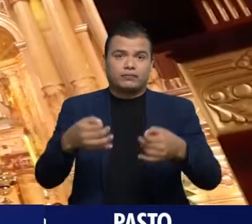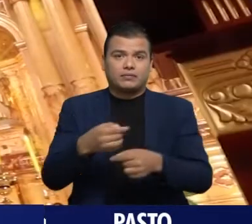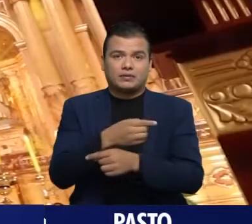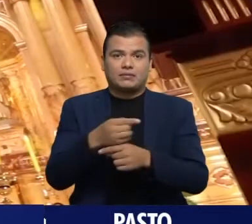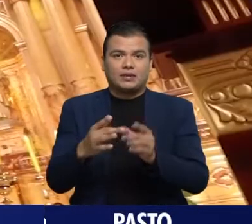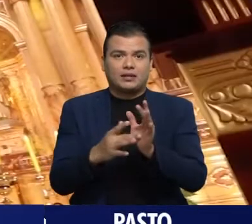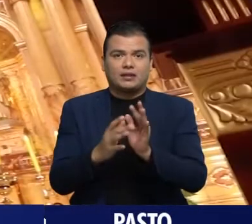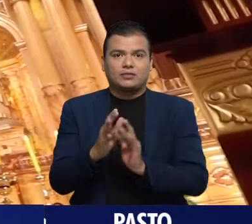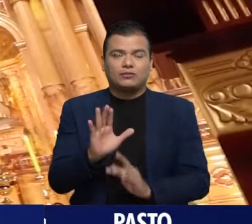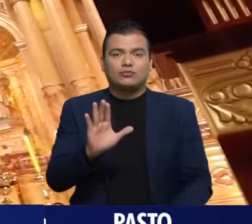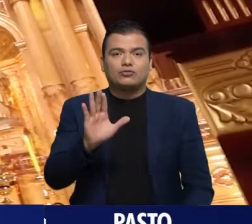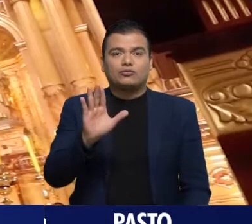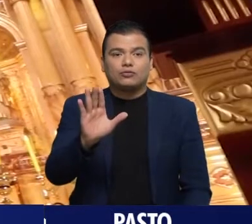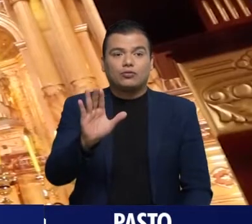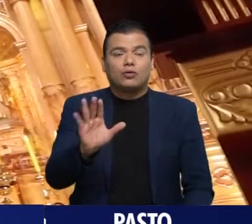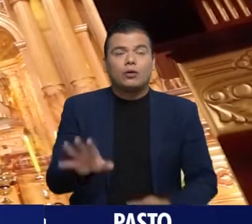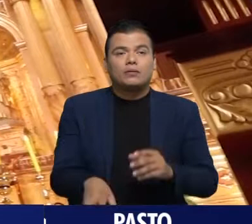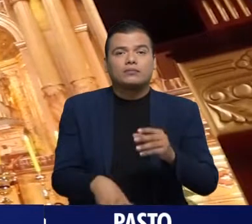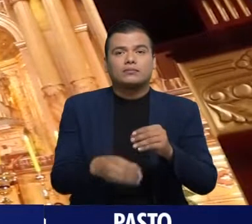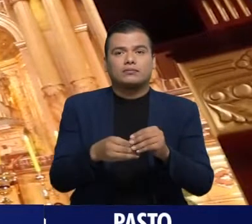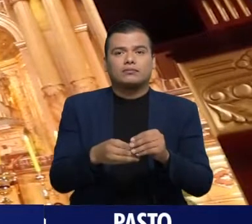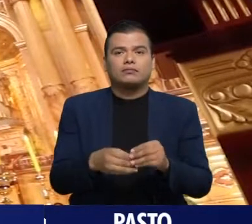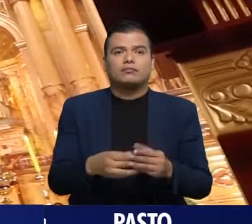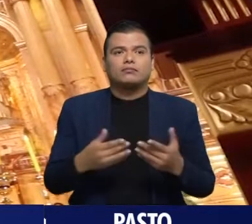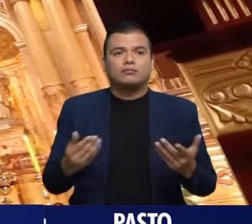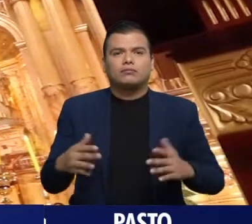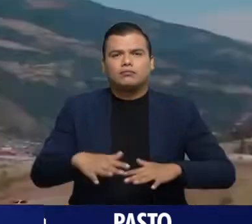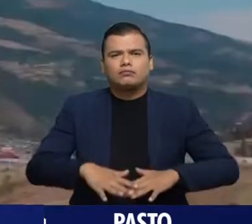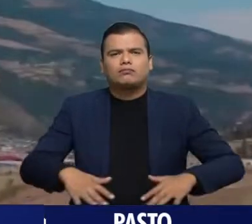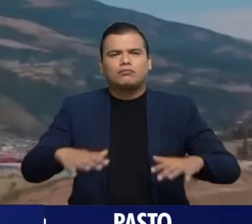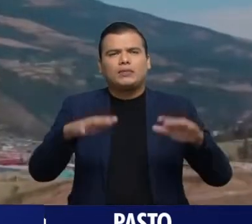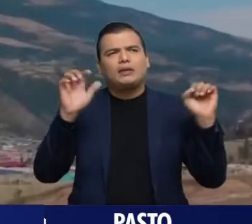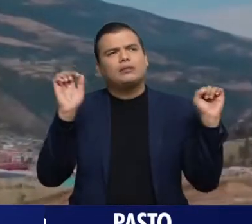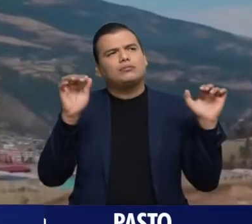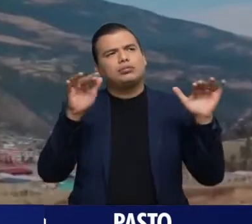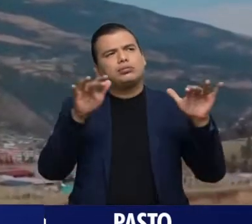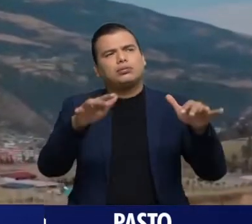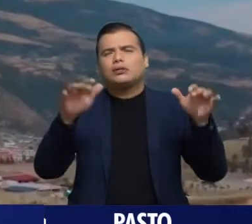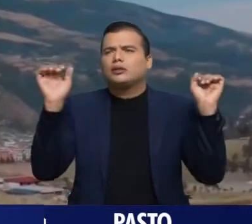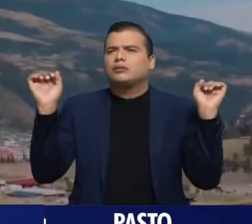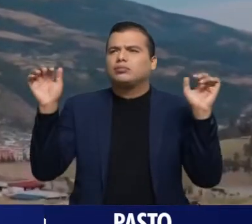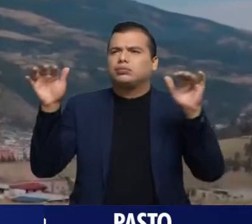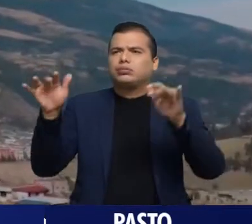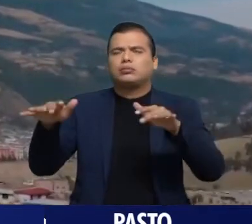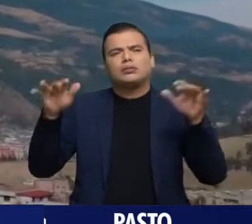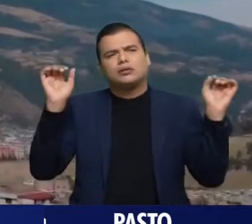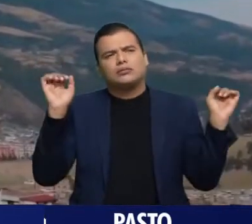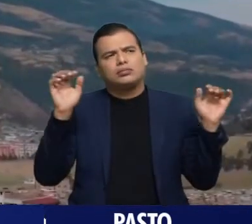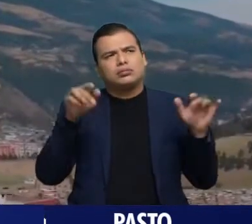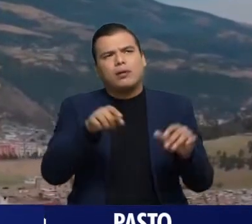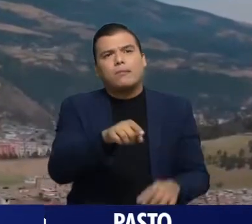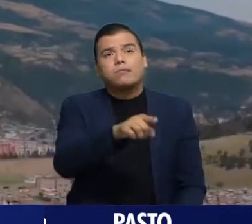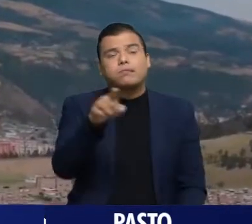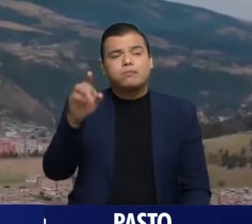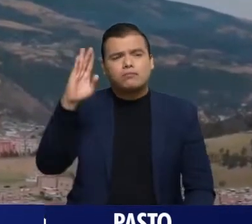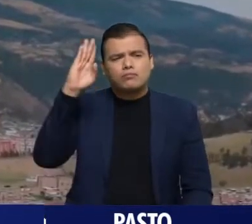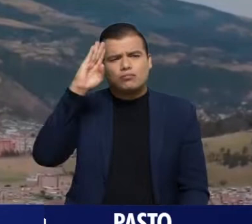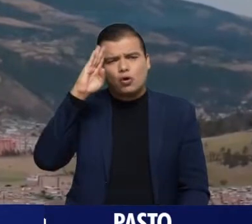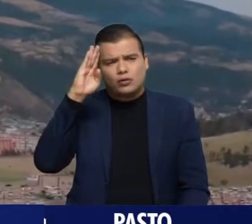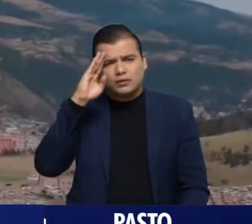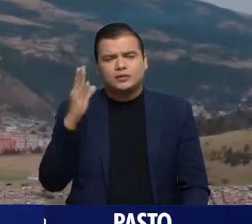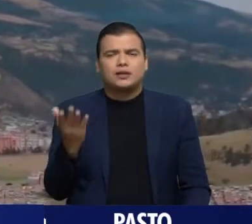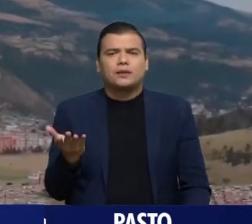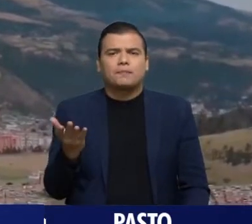la Semana Mayor. Lo mismo en aquellos sitios de peregrinación, también con la presencia de Policía Nacional, con la presencia de